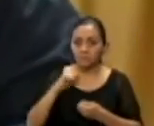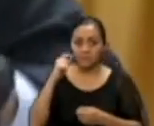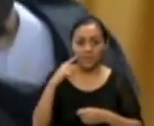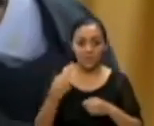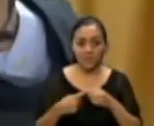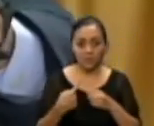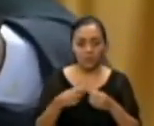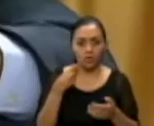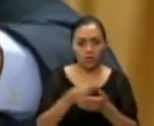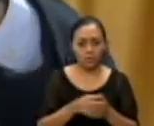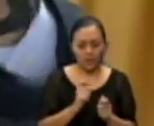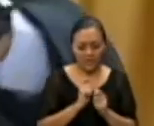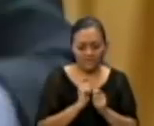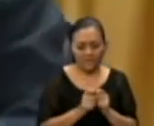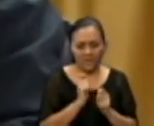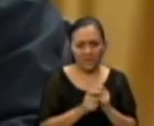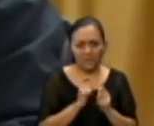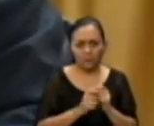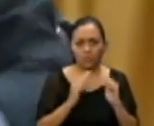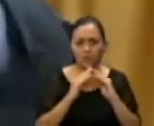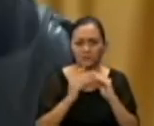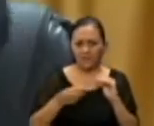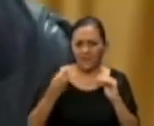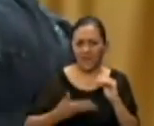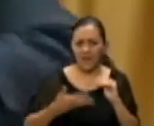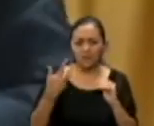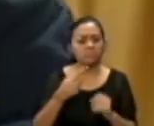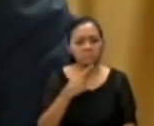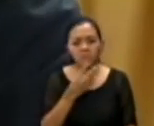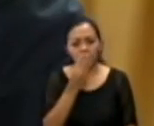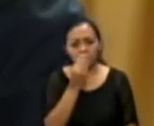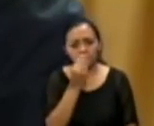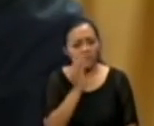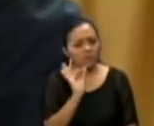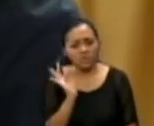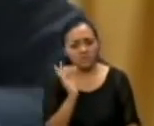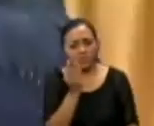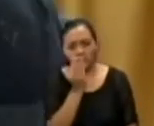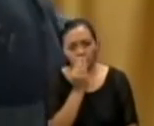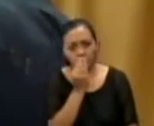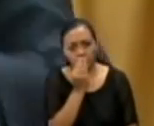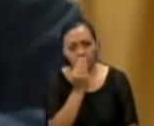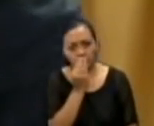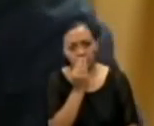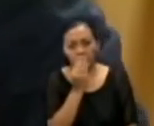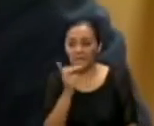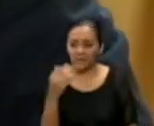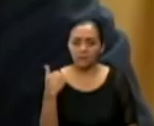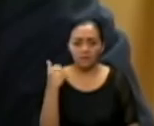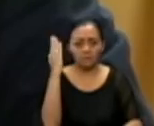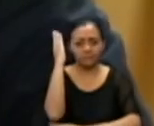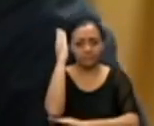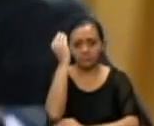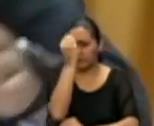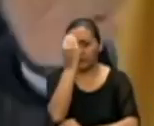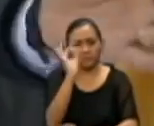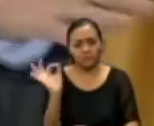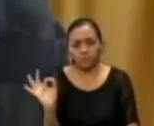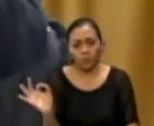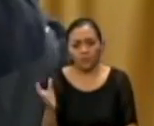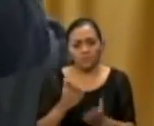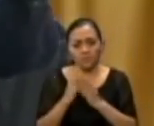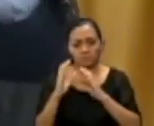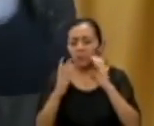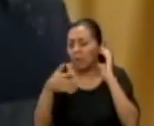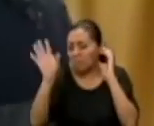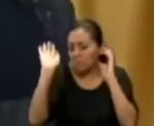compró en efectivo una casa mucho más cara la prensa corrupta no digas absolutamente nada es el sesgo que tenemos que enfrentar en todo caso a mí